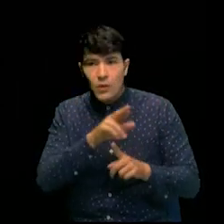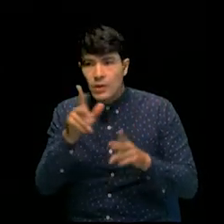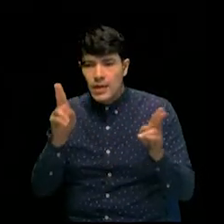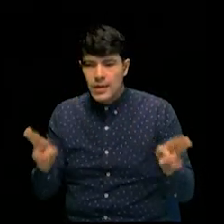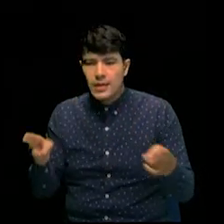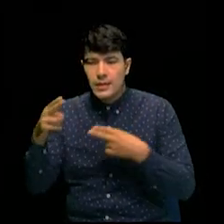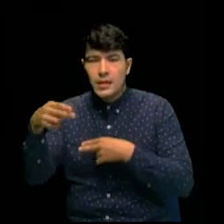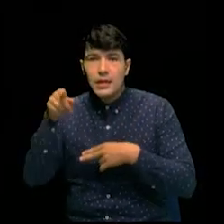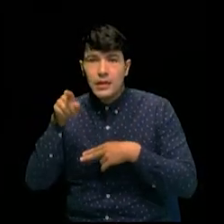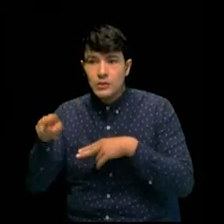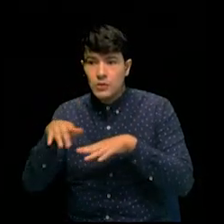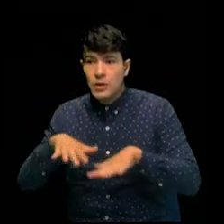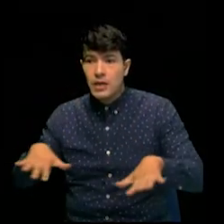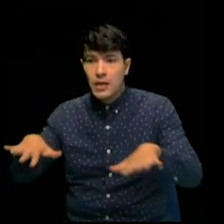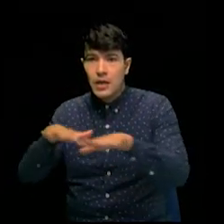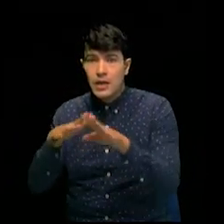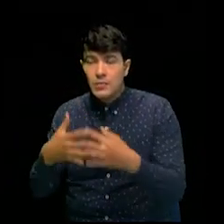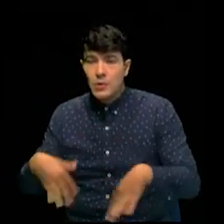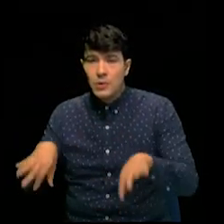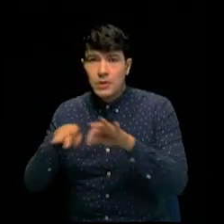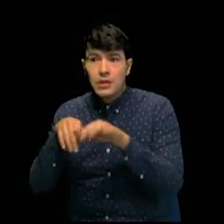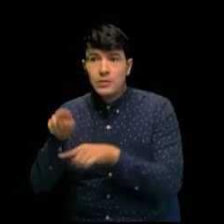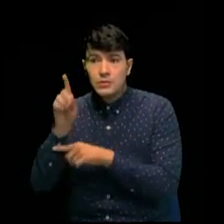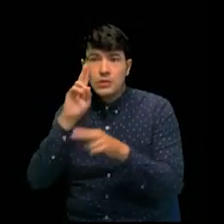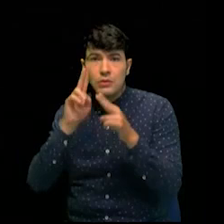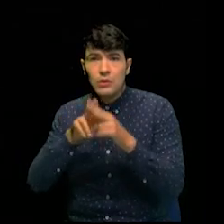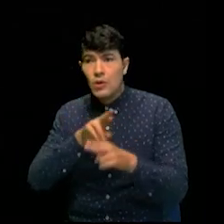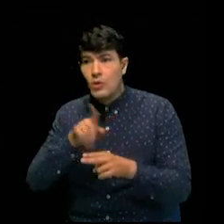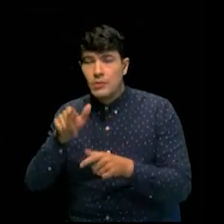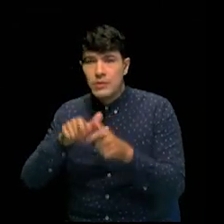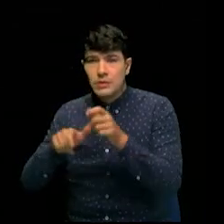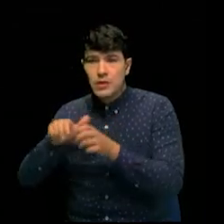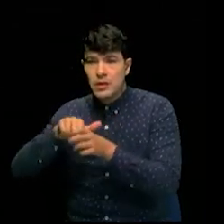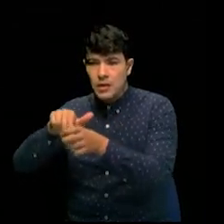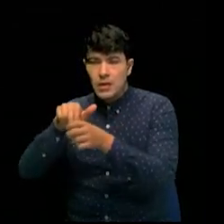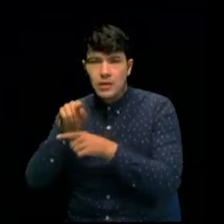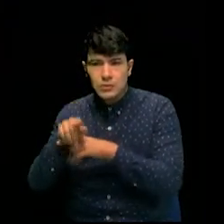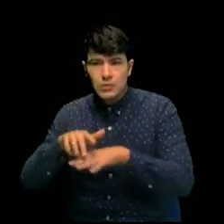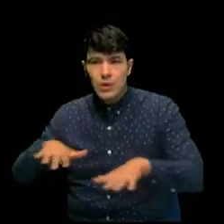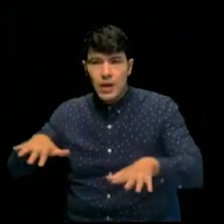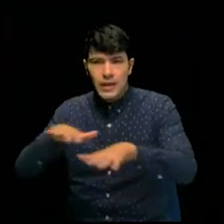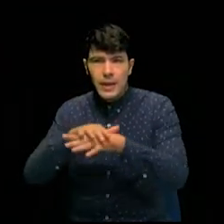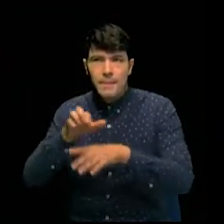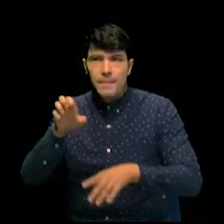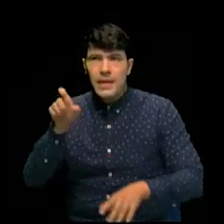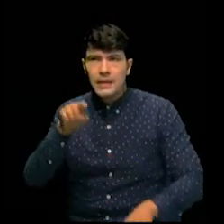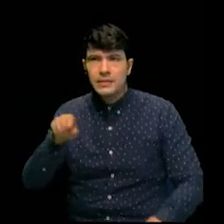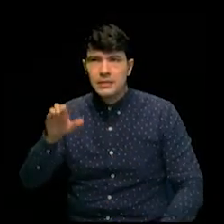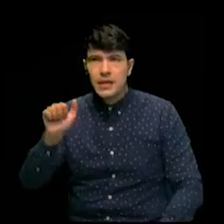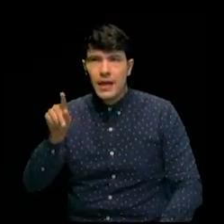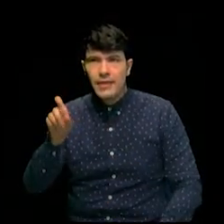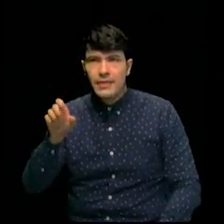en ese importante sector, bien conocido también por otros transportadores como el sector de pescadero.